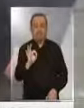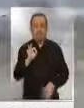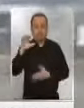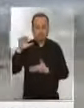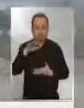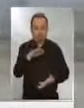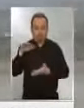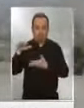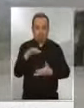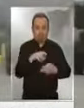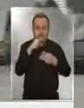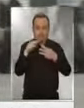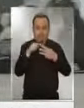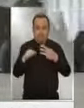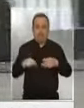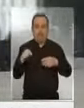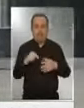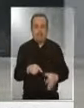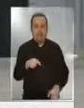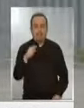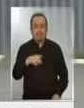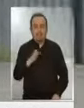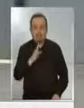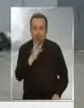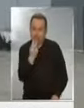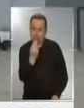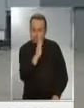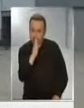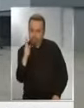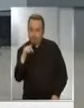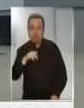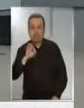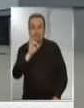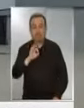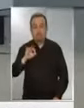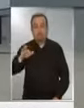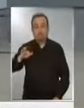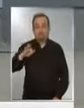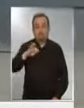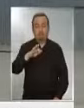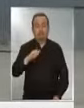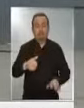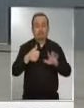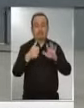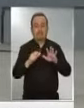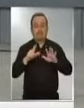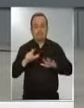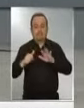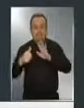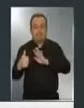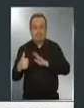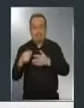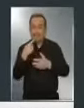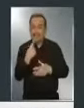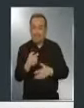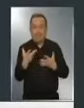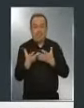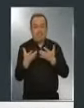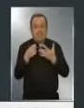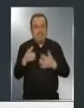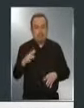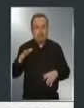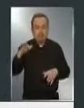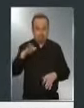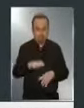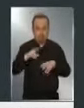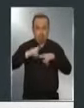semana. Pasado el mediodía de este sábado, el Boeing 767 aterrizó en el Grupo 10 de la FACH, nave que tuvo que